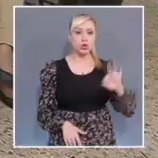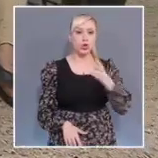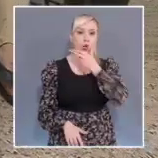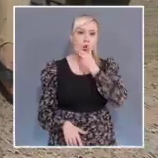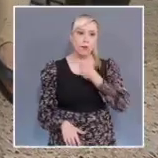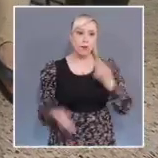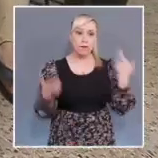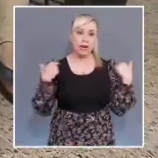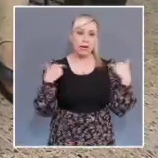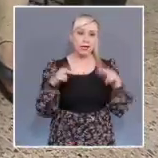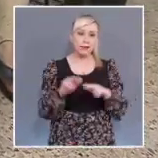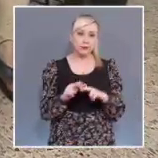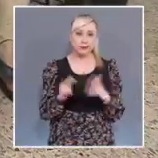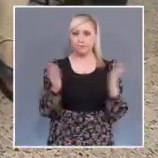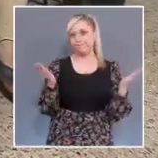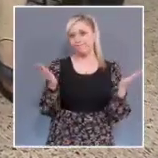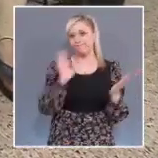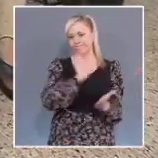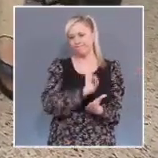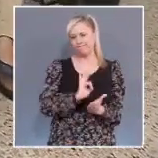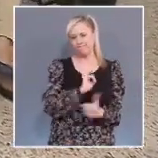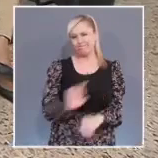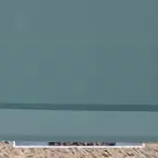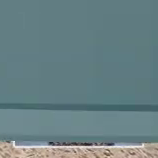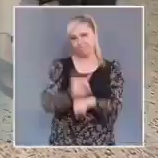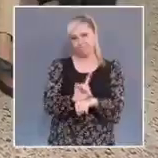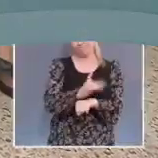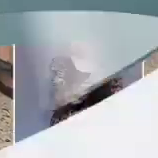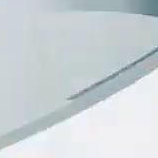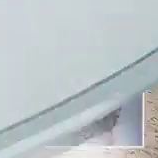Poder Judicial de la Federación, Rosy García.